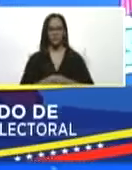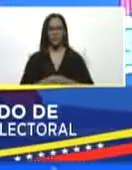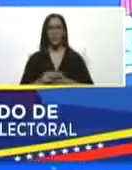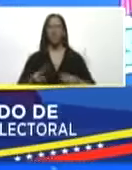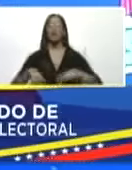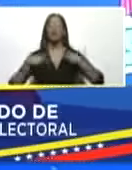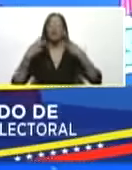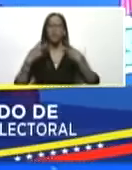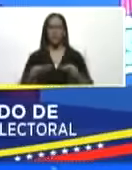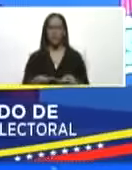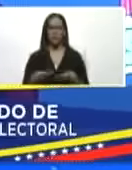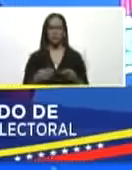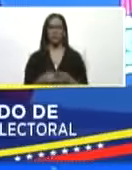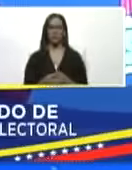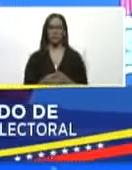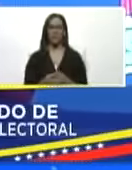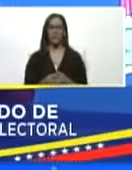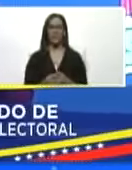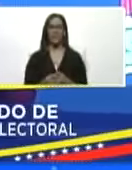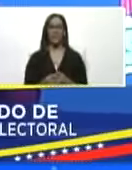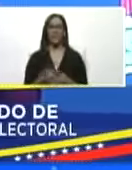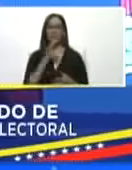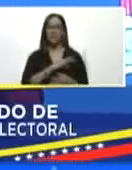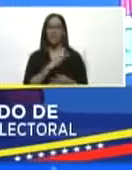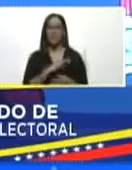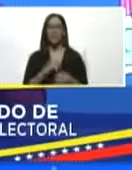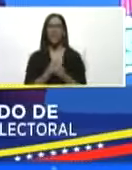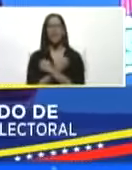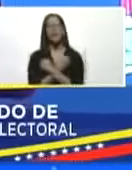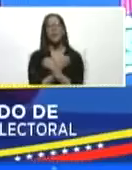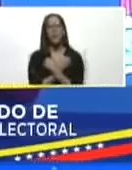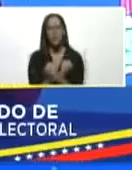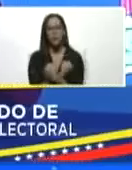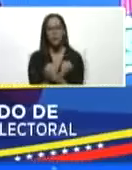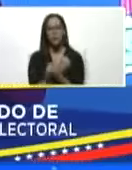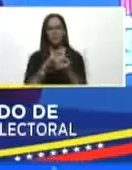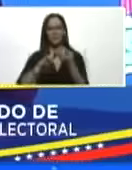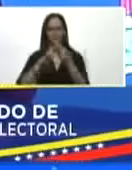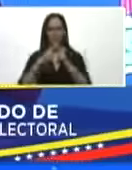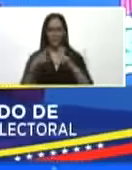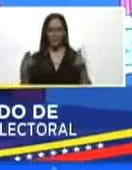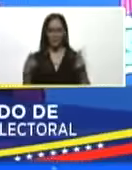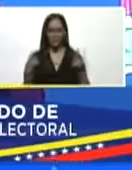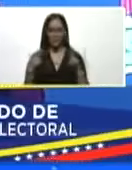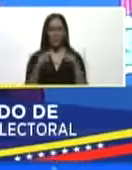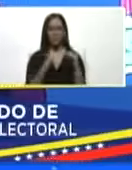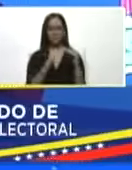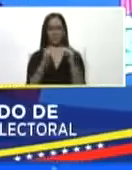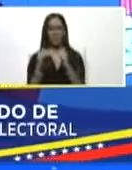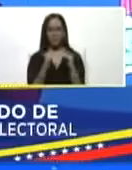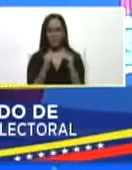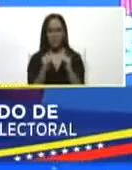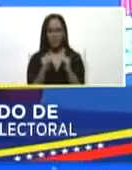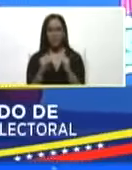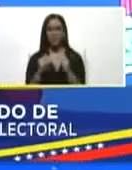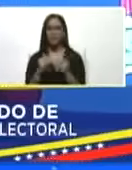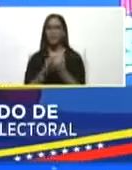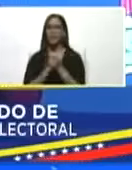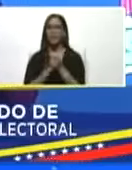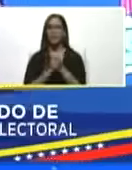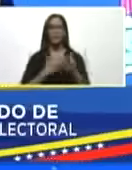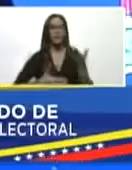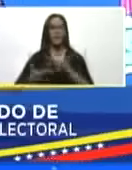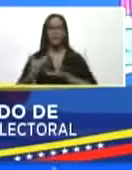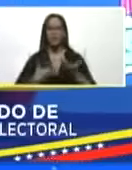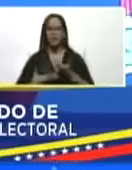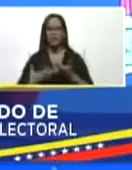nueva sociedad, la civilización del amor, de la paz, de la igualdad, de la solidaridad.